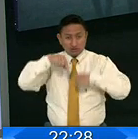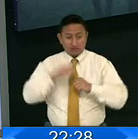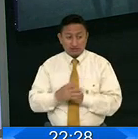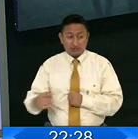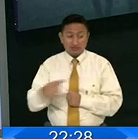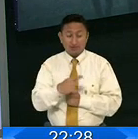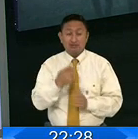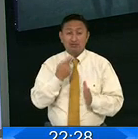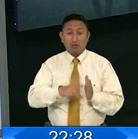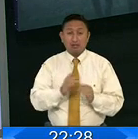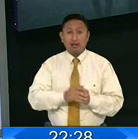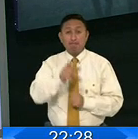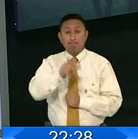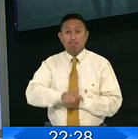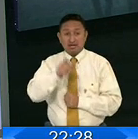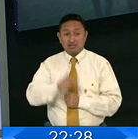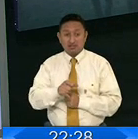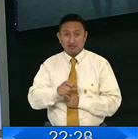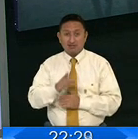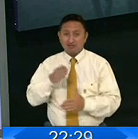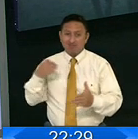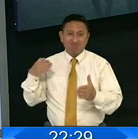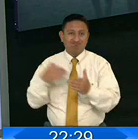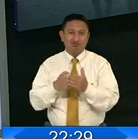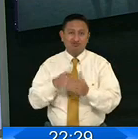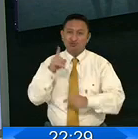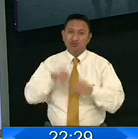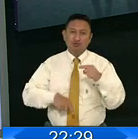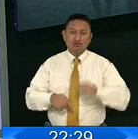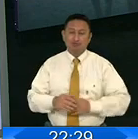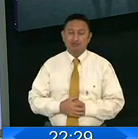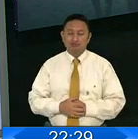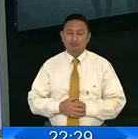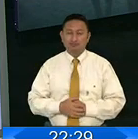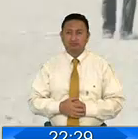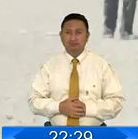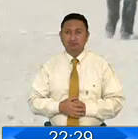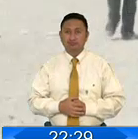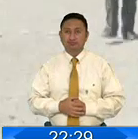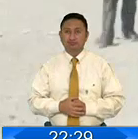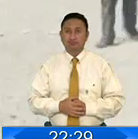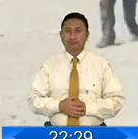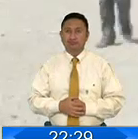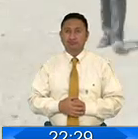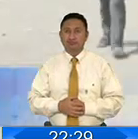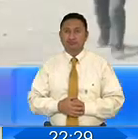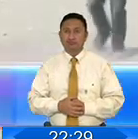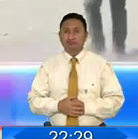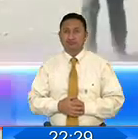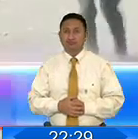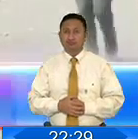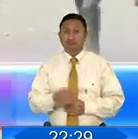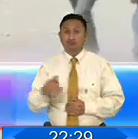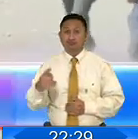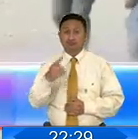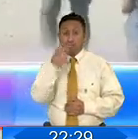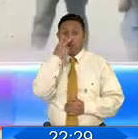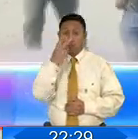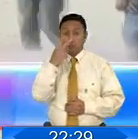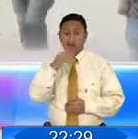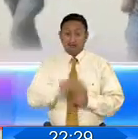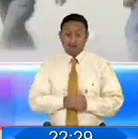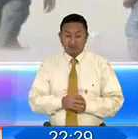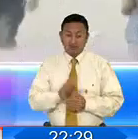realidad de migrantes que no pudieron llegar a los Estados Unidos. Con sus miradas hacia el infinito y con un